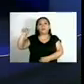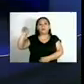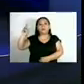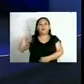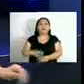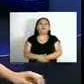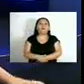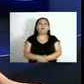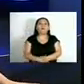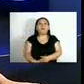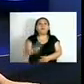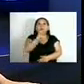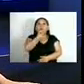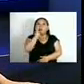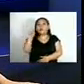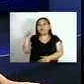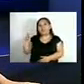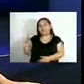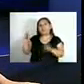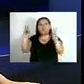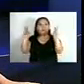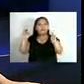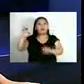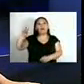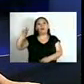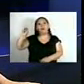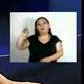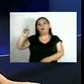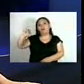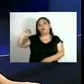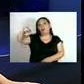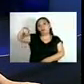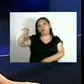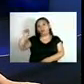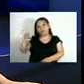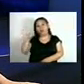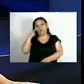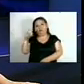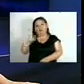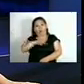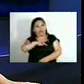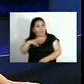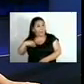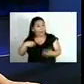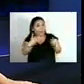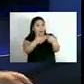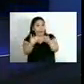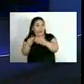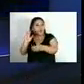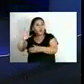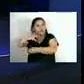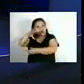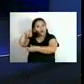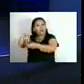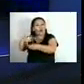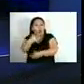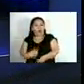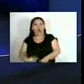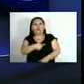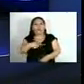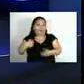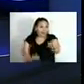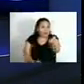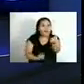Y en el siguiente informe del periodista Enrique López, conoceremos más de cerca a tres familias de distintos miembros de los cuerpos de socorro que se